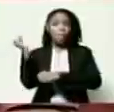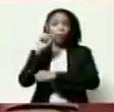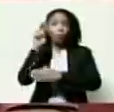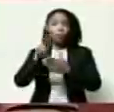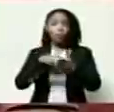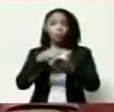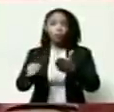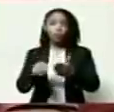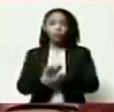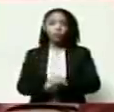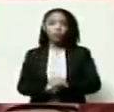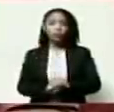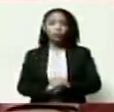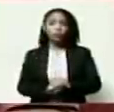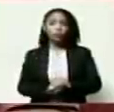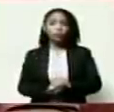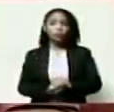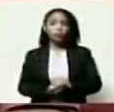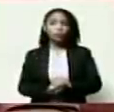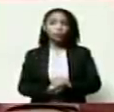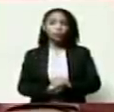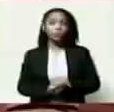tumbados.